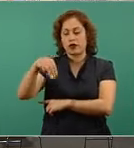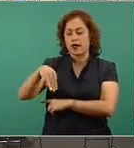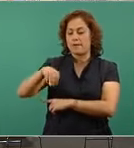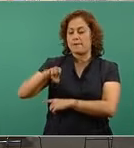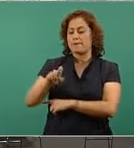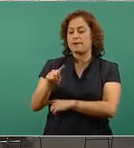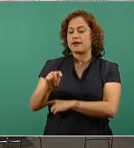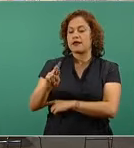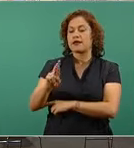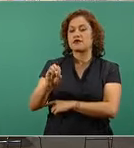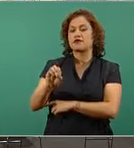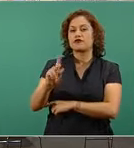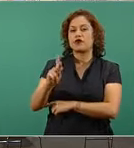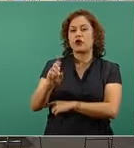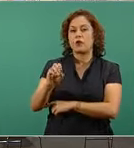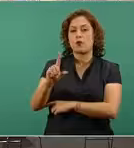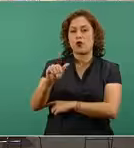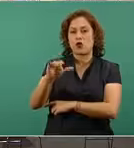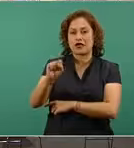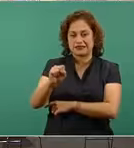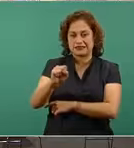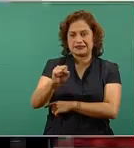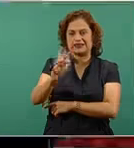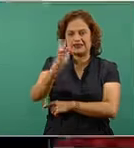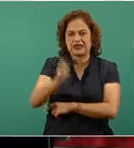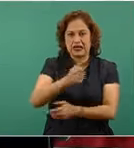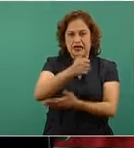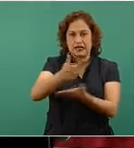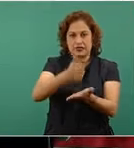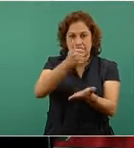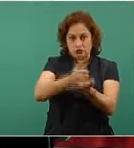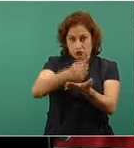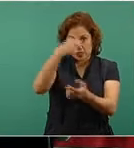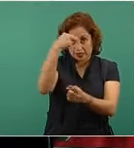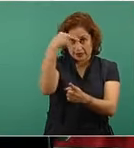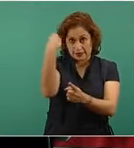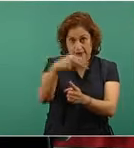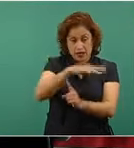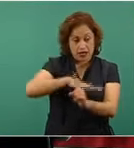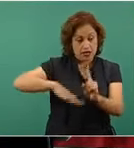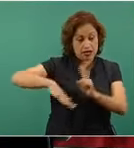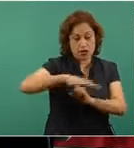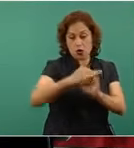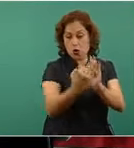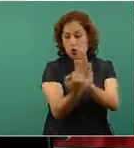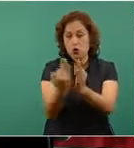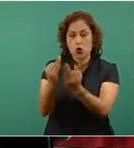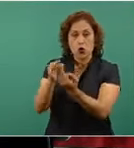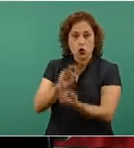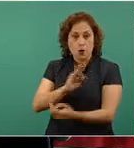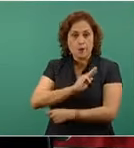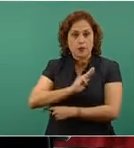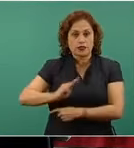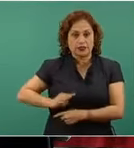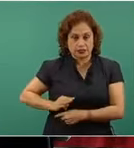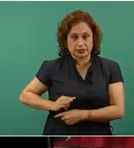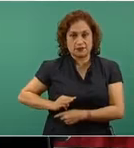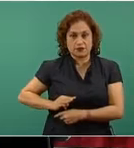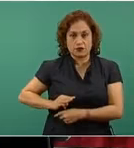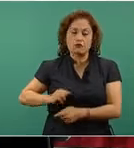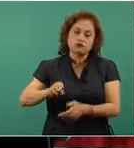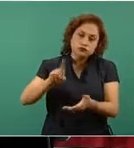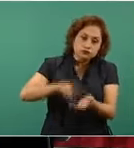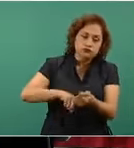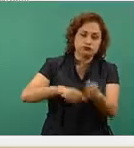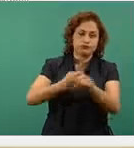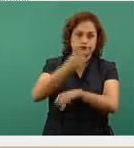que es la metrópolis del Valle de México, Ciudad de México y los municipios conurbados en el Estado de